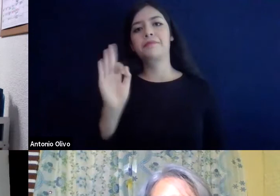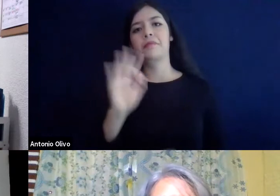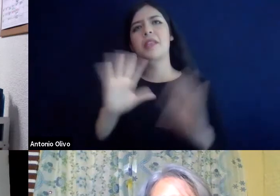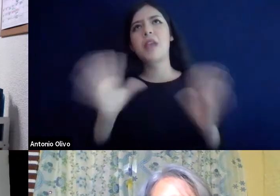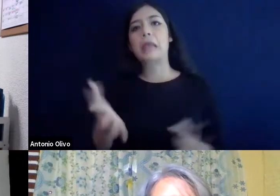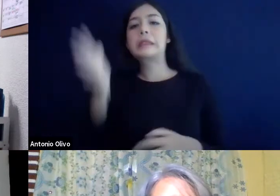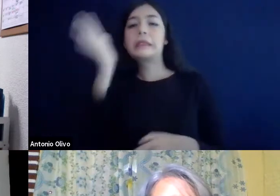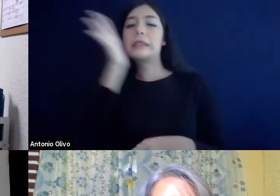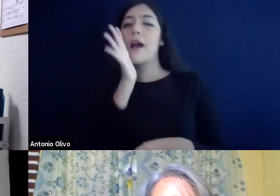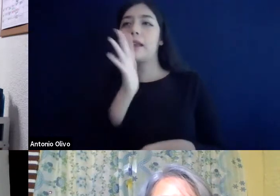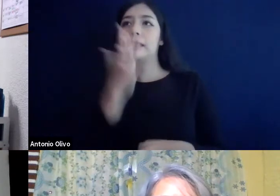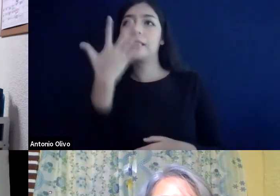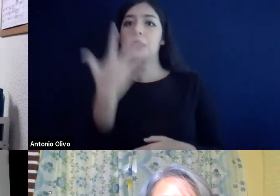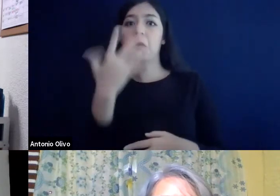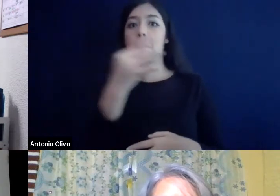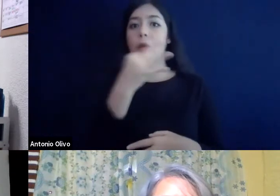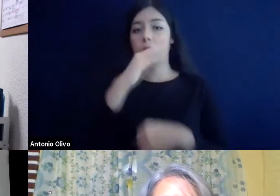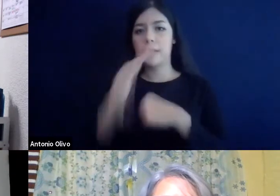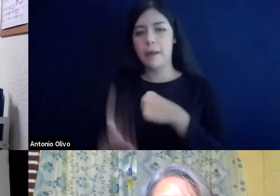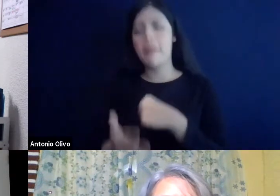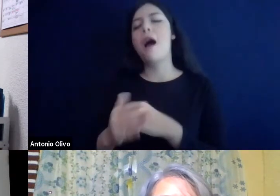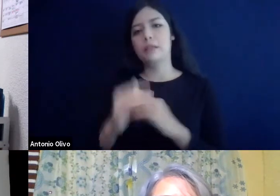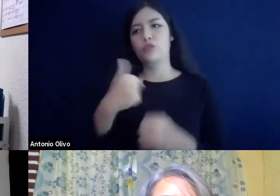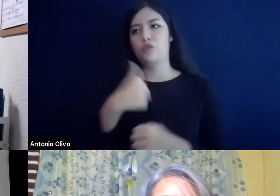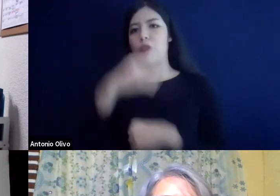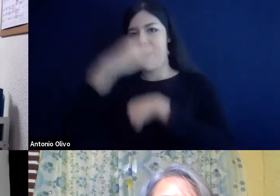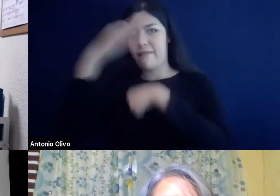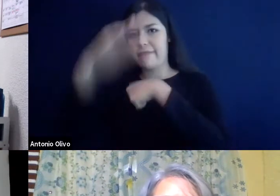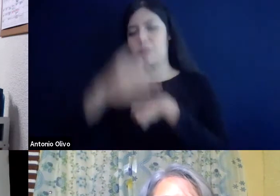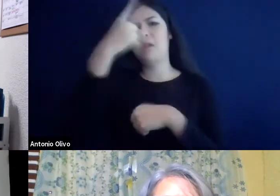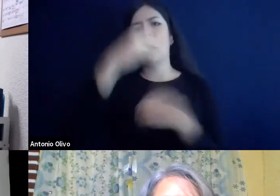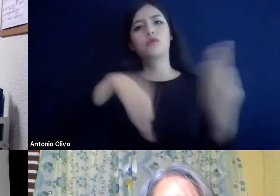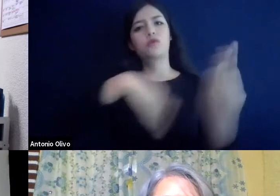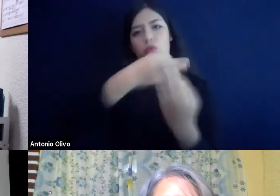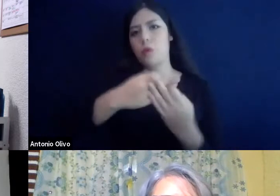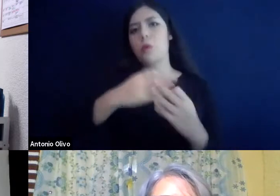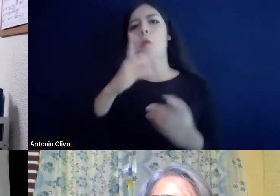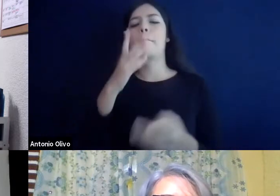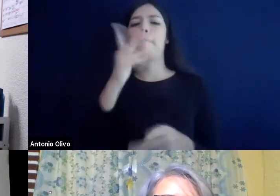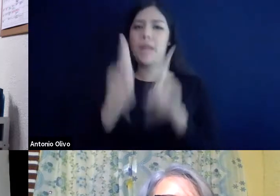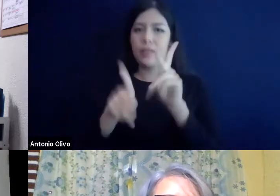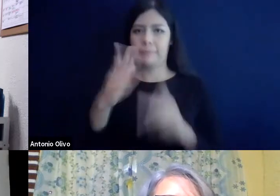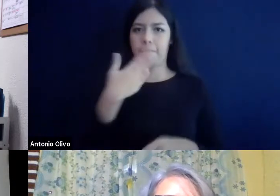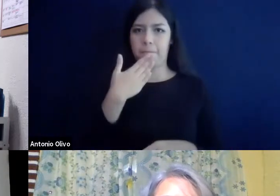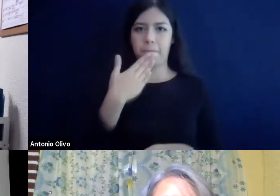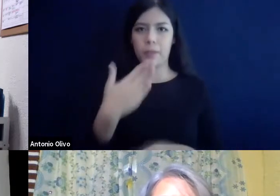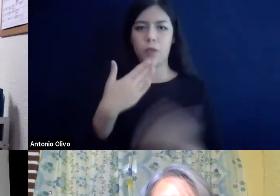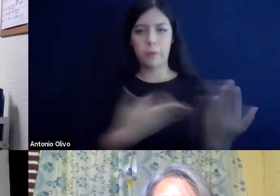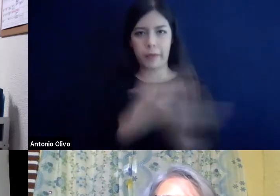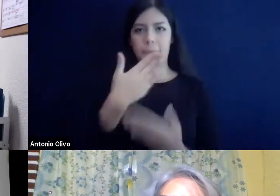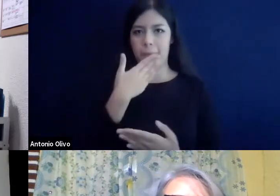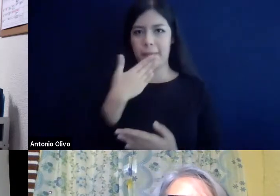pues para tener suficiente tiempo para el diálogo, que luego es muy, muy rico y muy interesante, ¿no? Entonces, adelante, por favor,